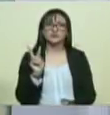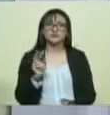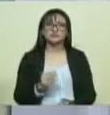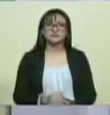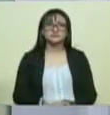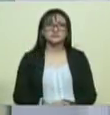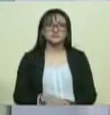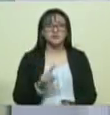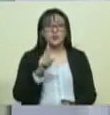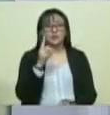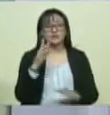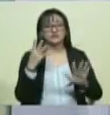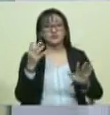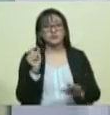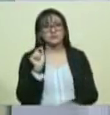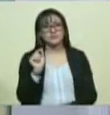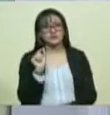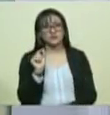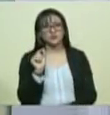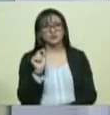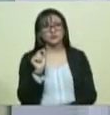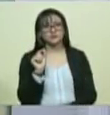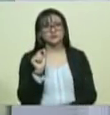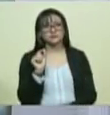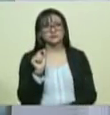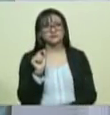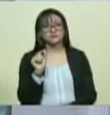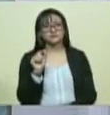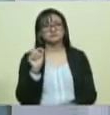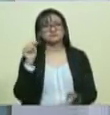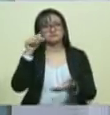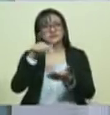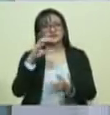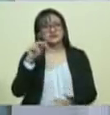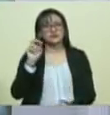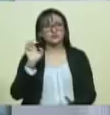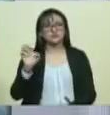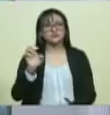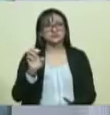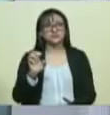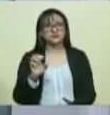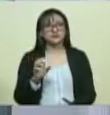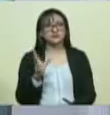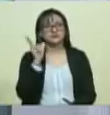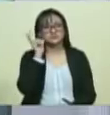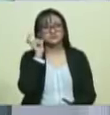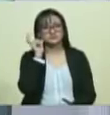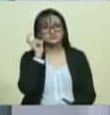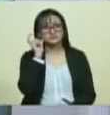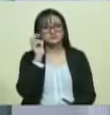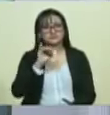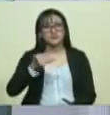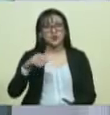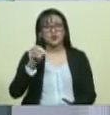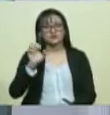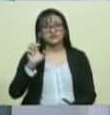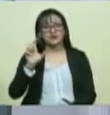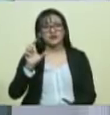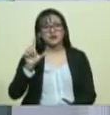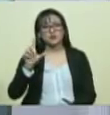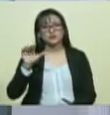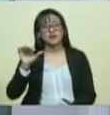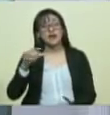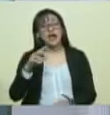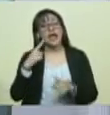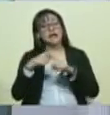Así es, a esta hora, 1:19, nos vamos a la sede del Consejo Nacional Electoral y escuchamos palabras de José Luis Rodríguez Zapatero a